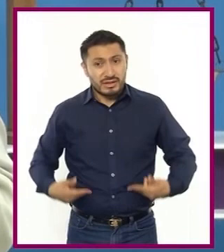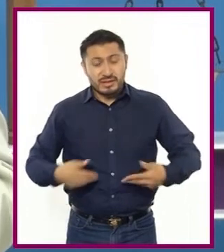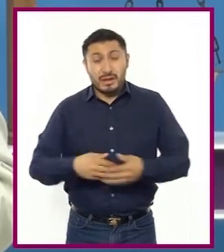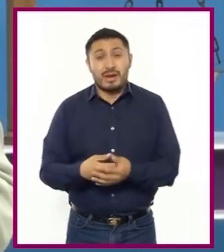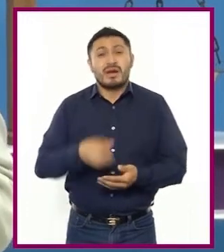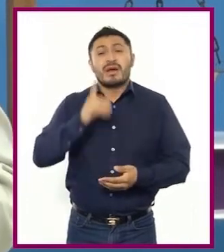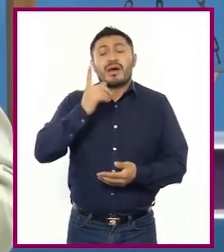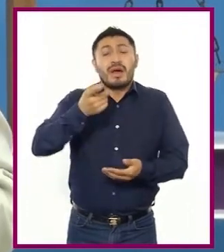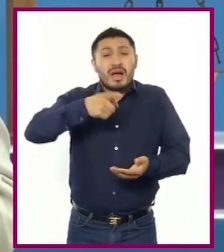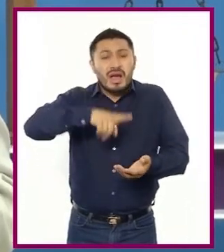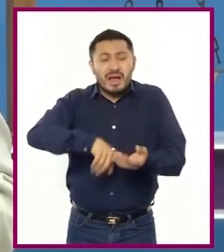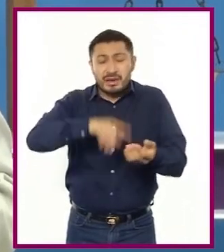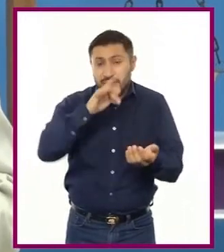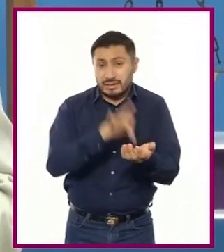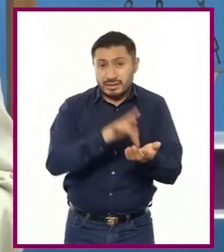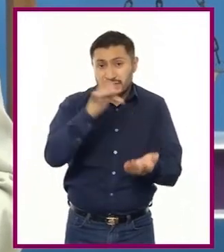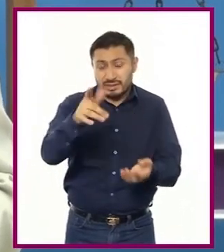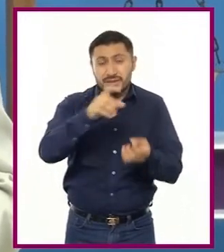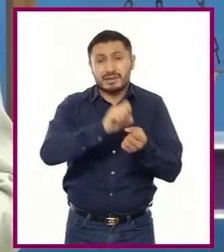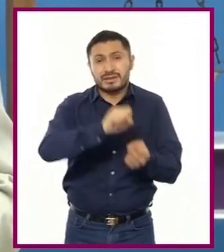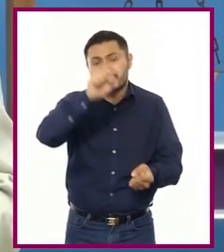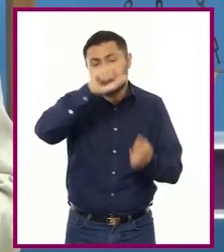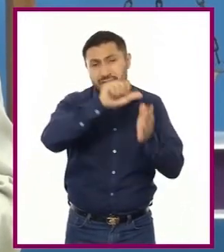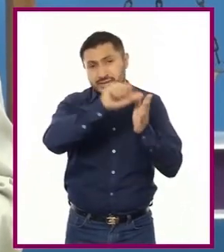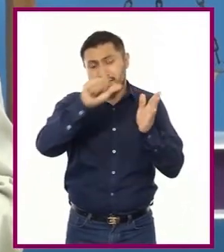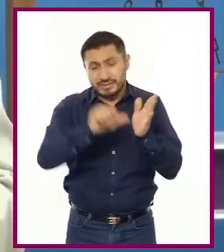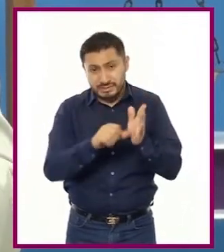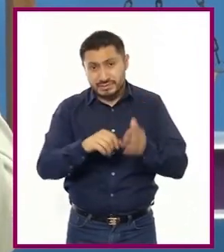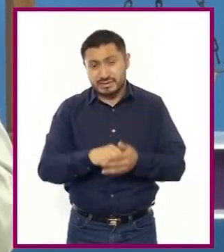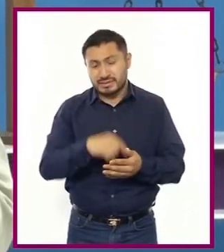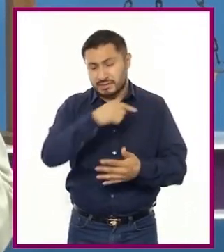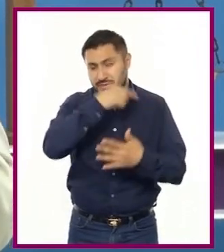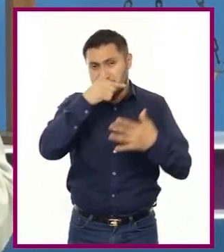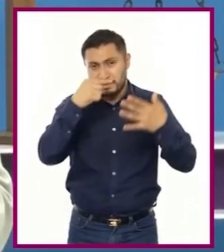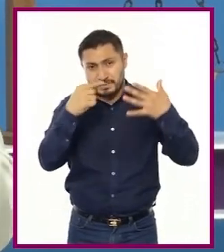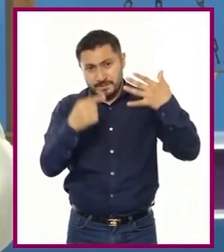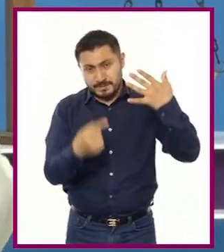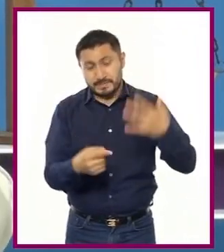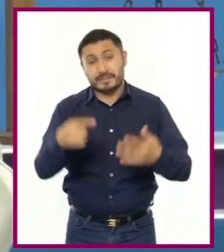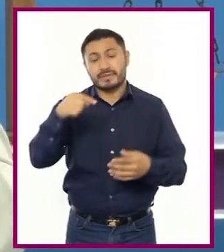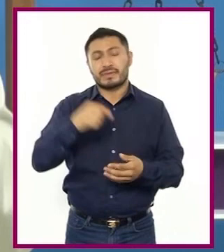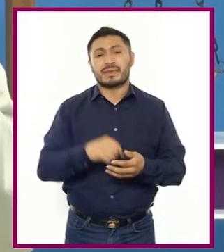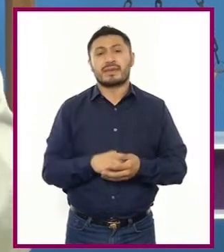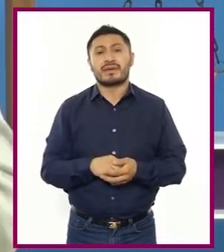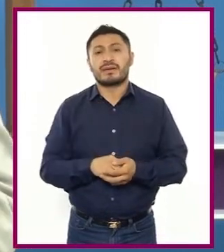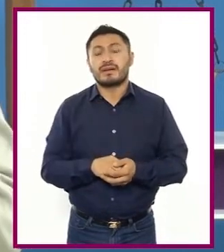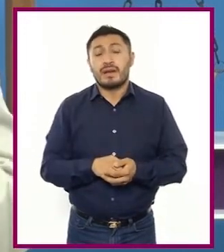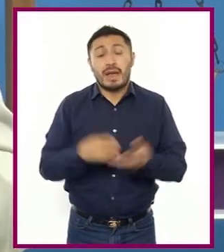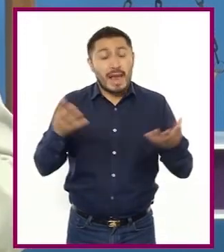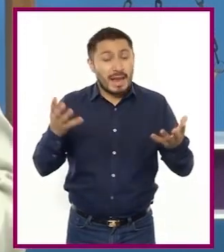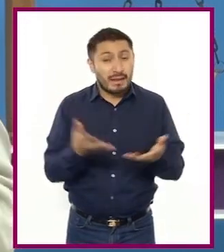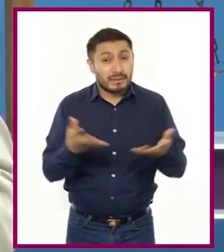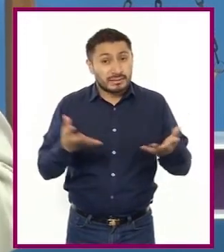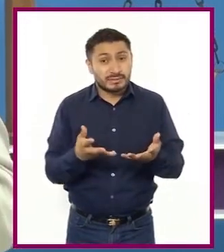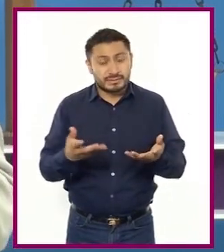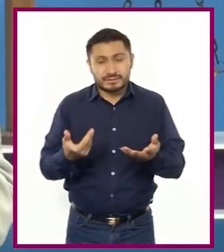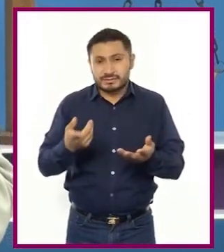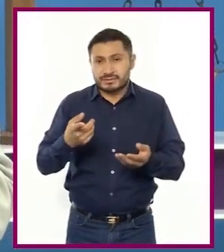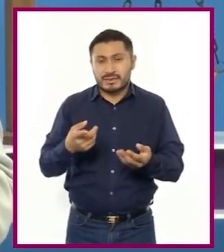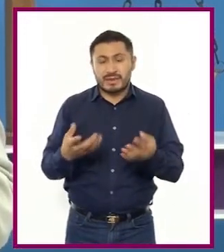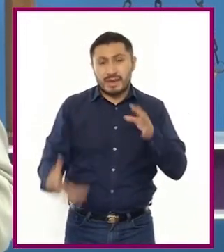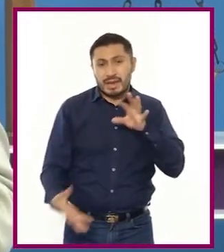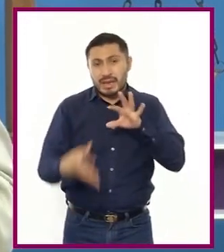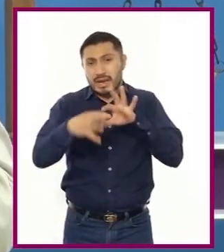se constituye gracias a la articulación que la Constitución Política de los Estados Unidos Mexicanos realiza con los contenidos